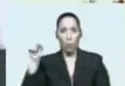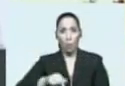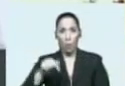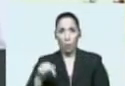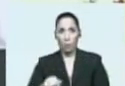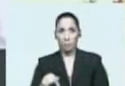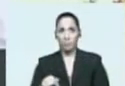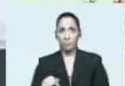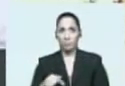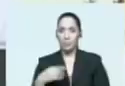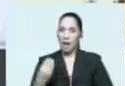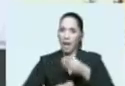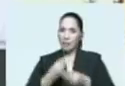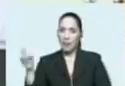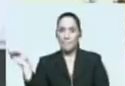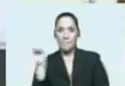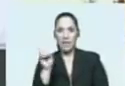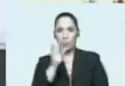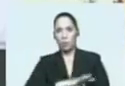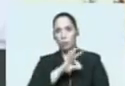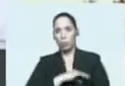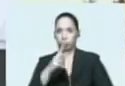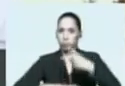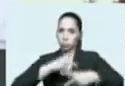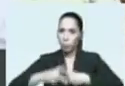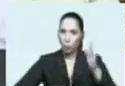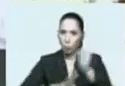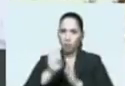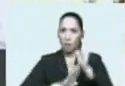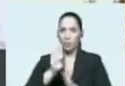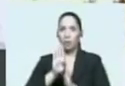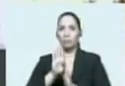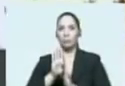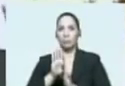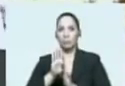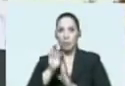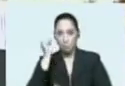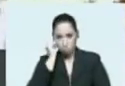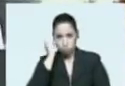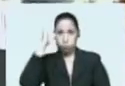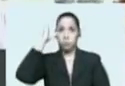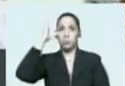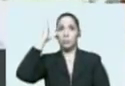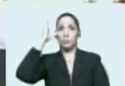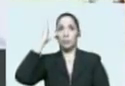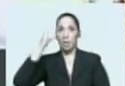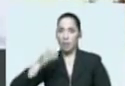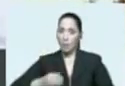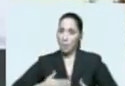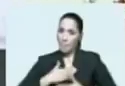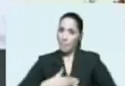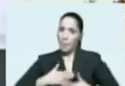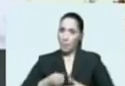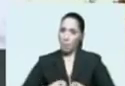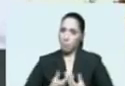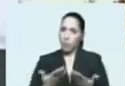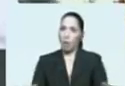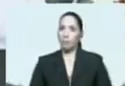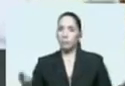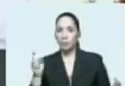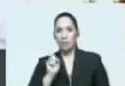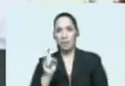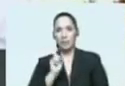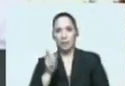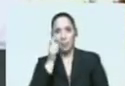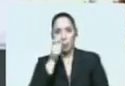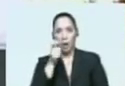de venezuela una sociedad productiva capaz de satisfacer de forma sustentable las necesidades del pueblo capaz de